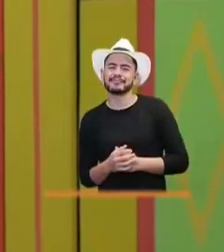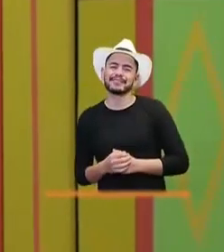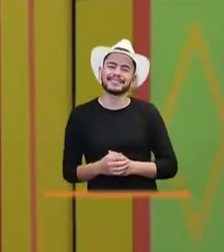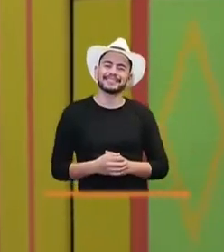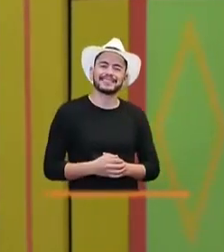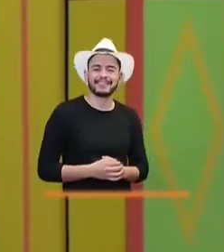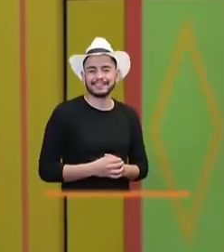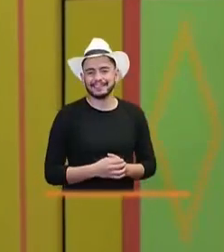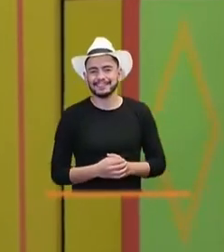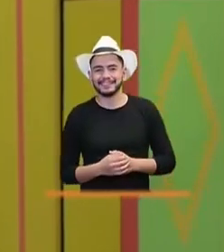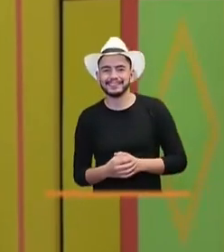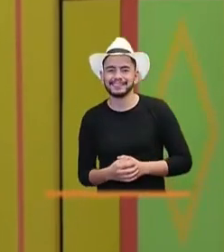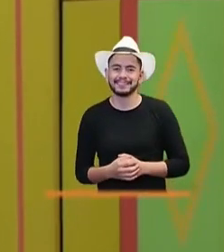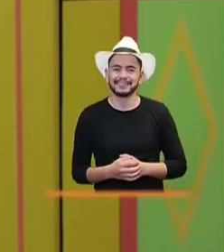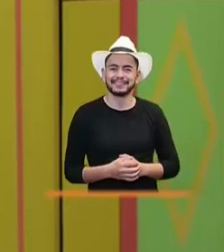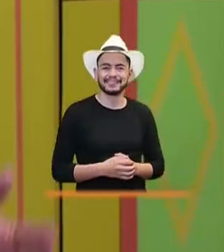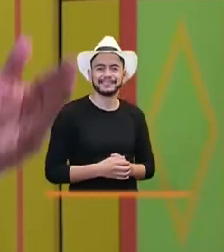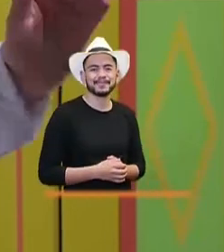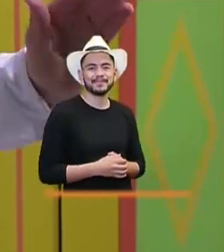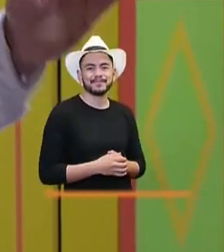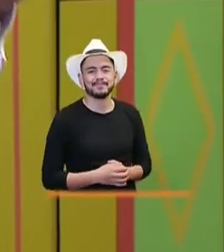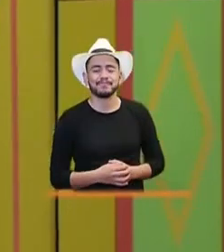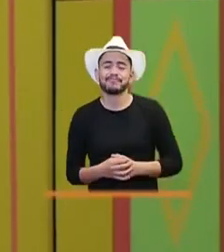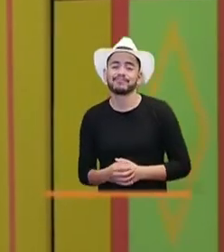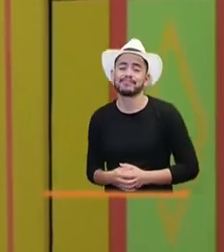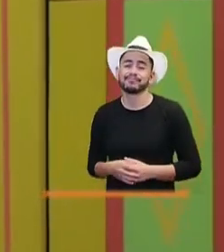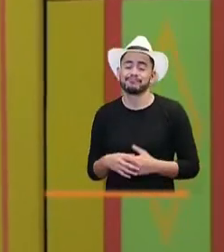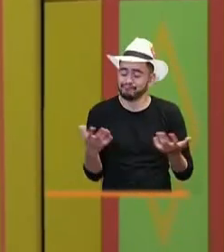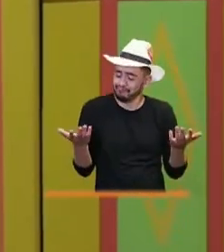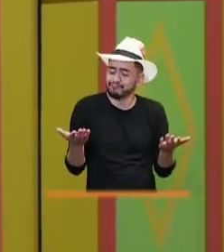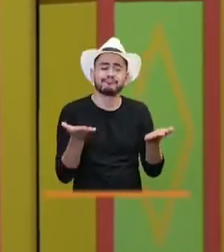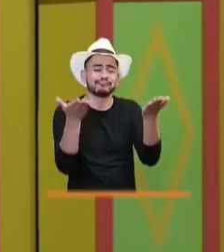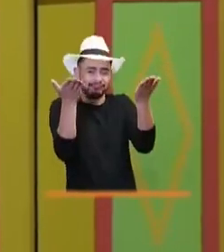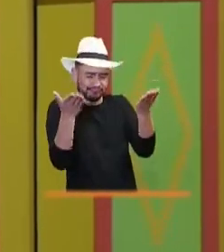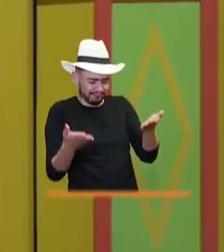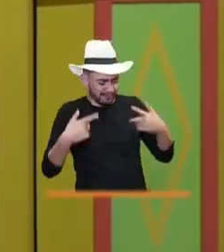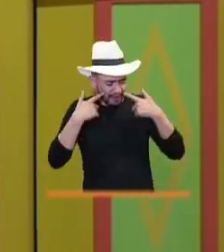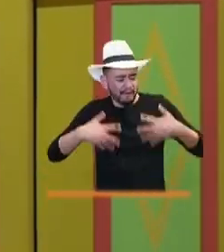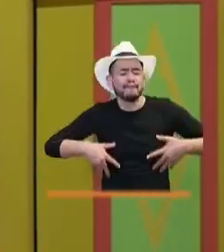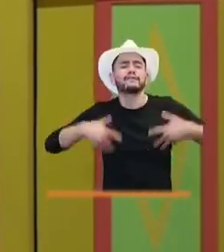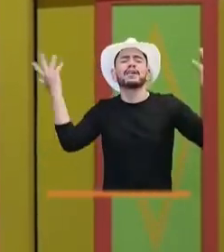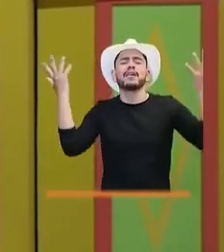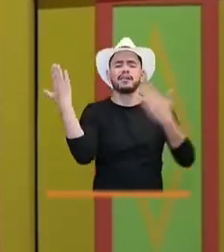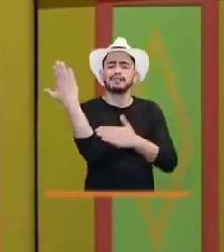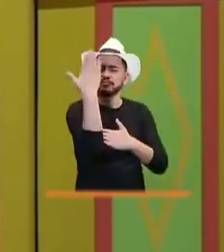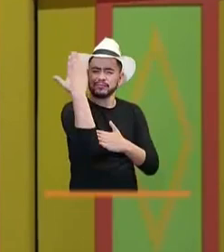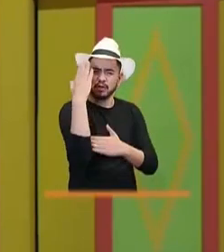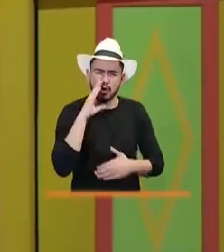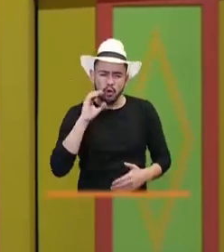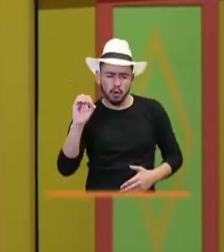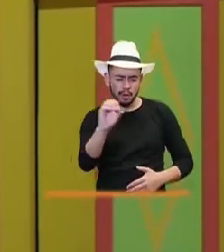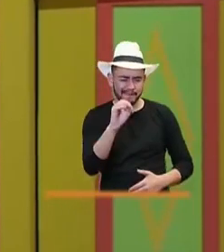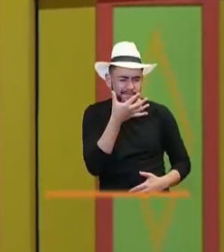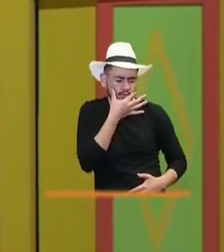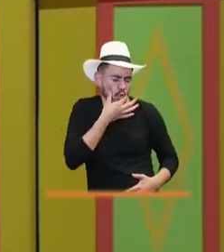Ser un actor muy famoso, así como es Brad Pitt, y no como Tutti